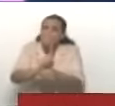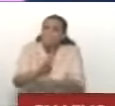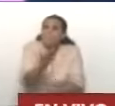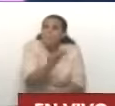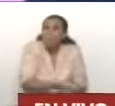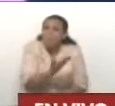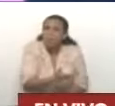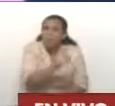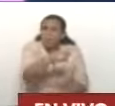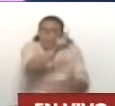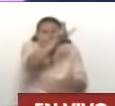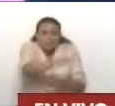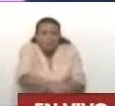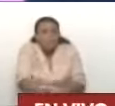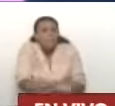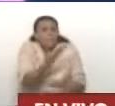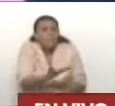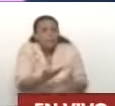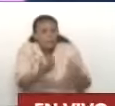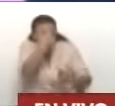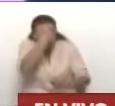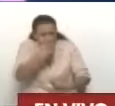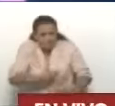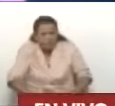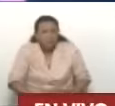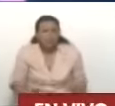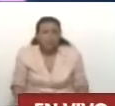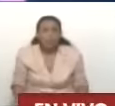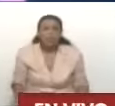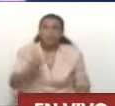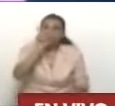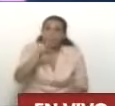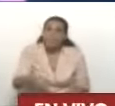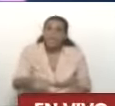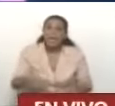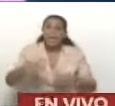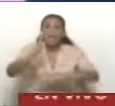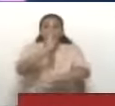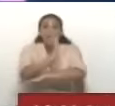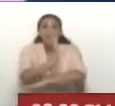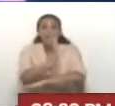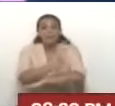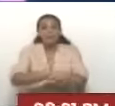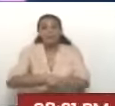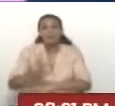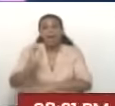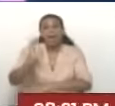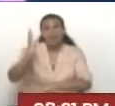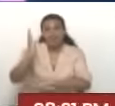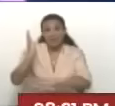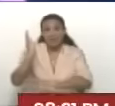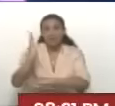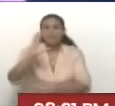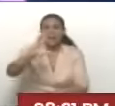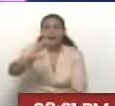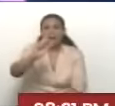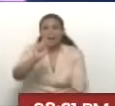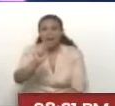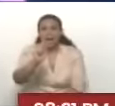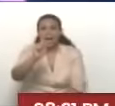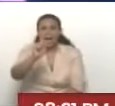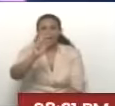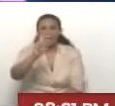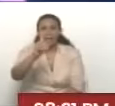protagónico, tenemos que hablar también de nuestra Catedral de Maturín. Aquí está el párroco de la Catedral de Maturín, Samael